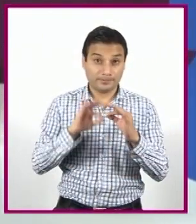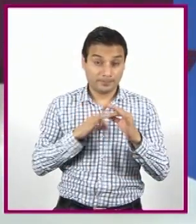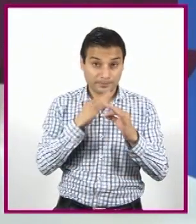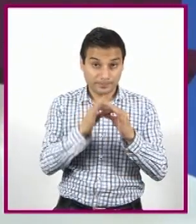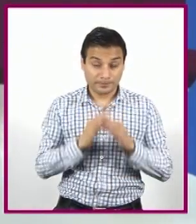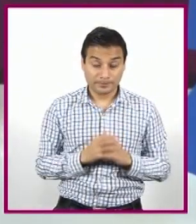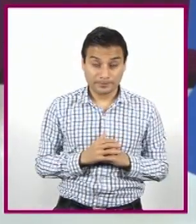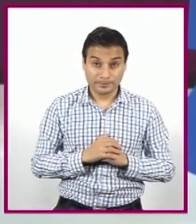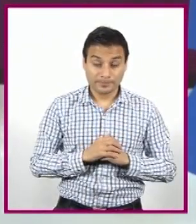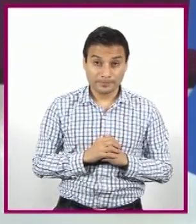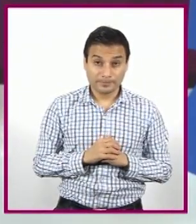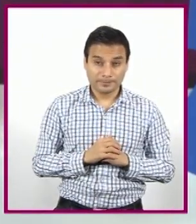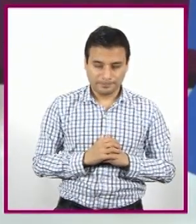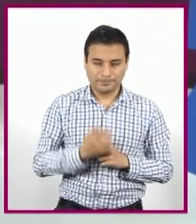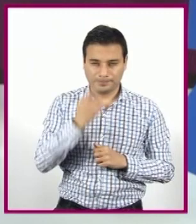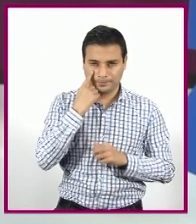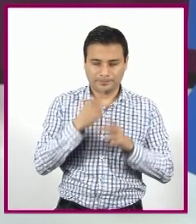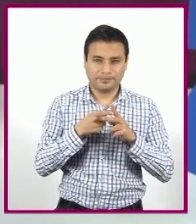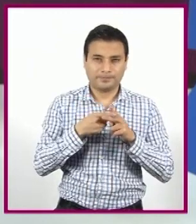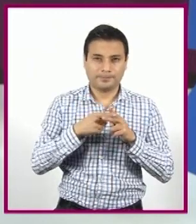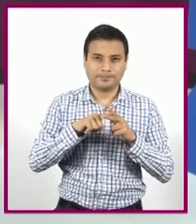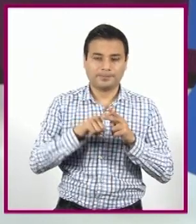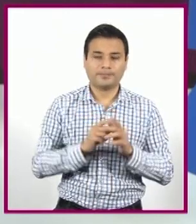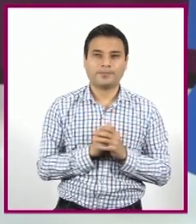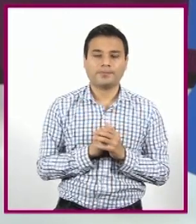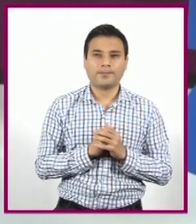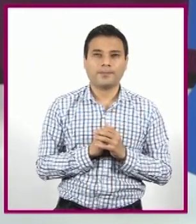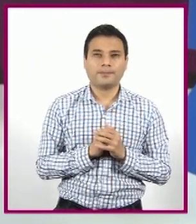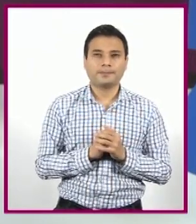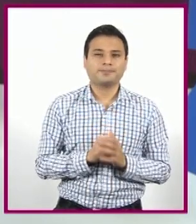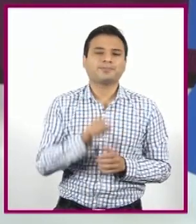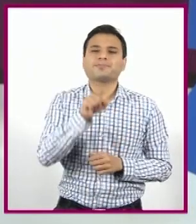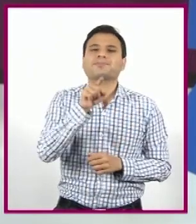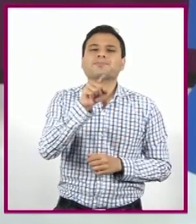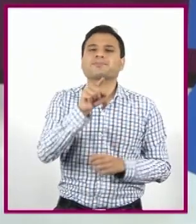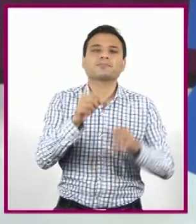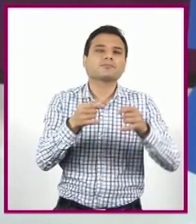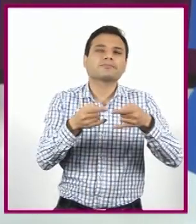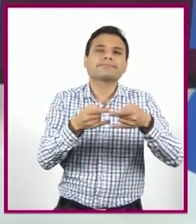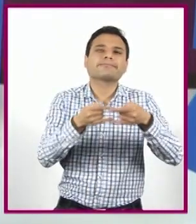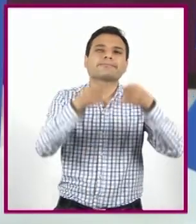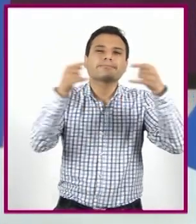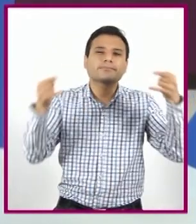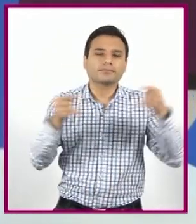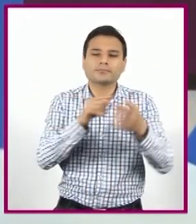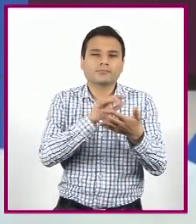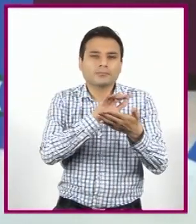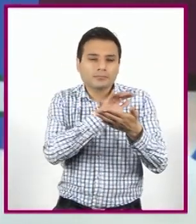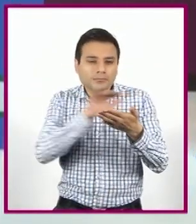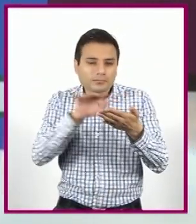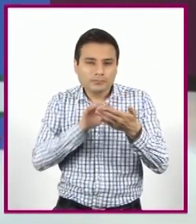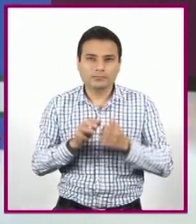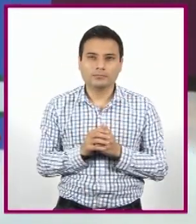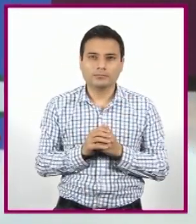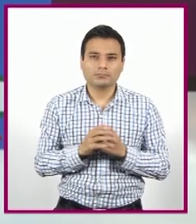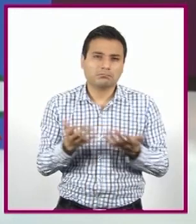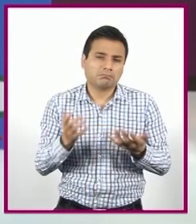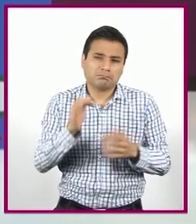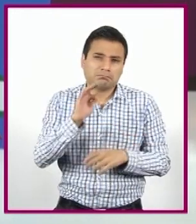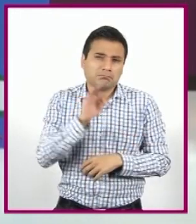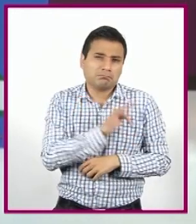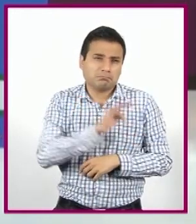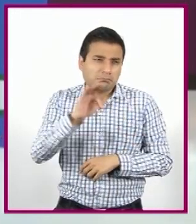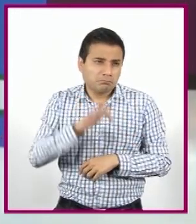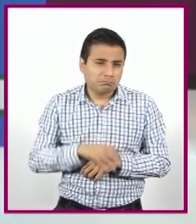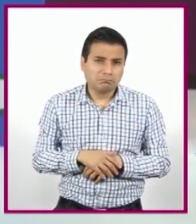y listos? Empecemos. Lean un cuento de su interés y lo pueden buscar en diferentes